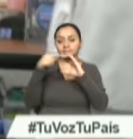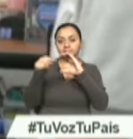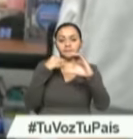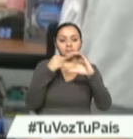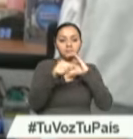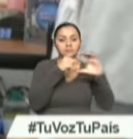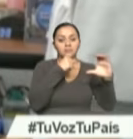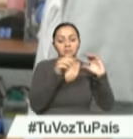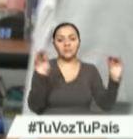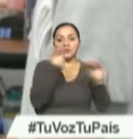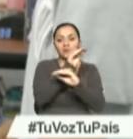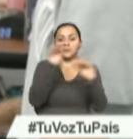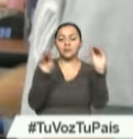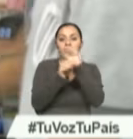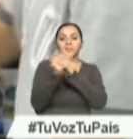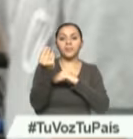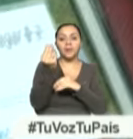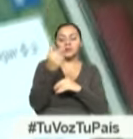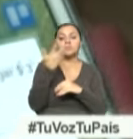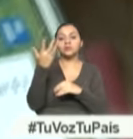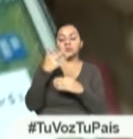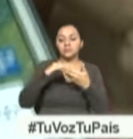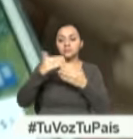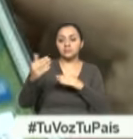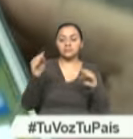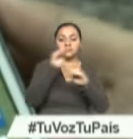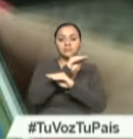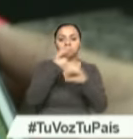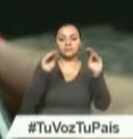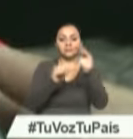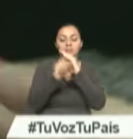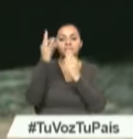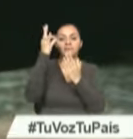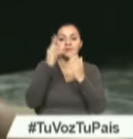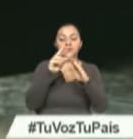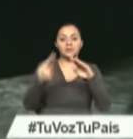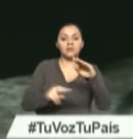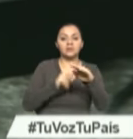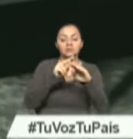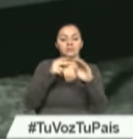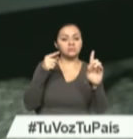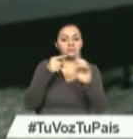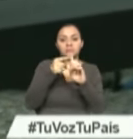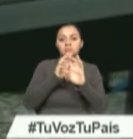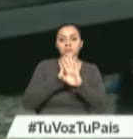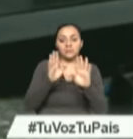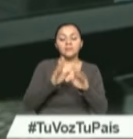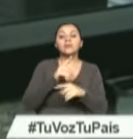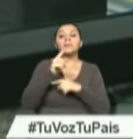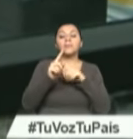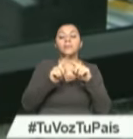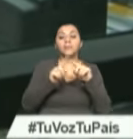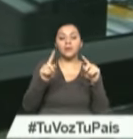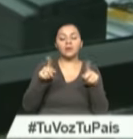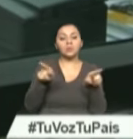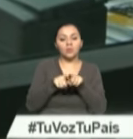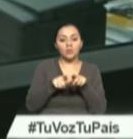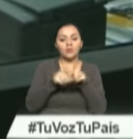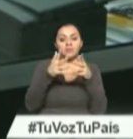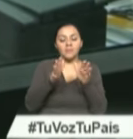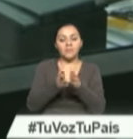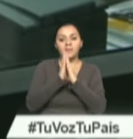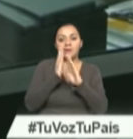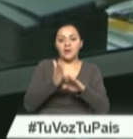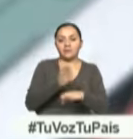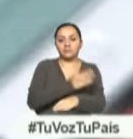recibir transferencias desde y hacia cuentas en el Sistema Financiero Nacional directamente, siempre y cuando así lo hayan